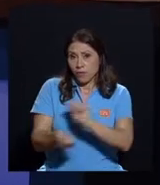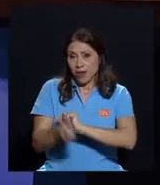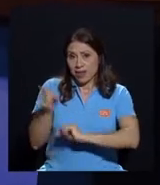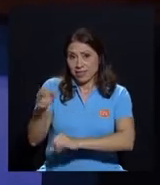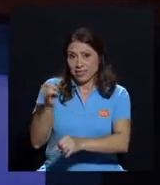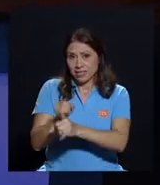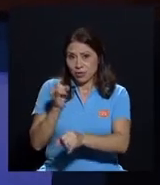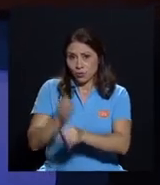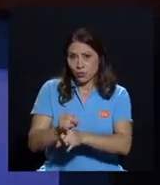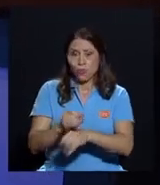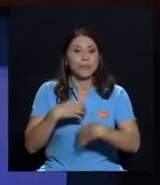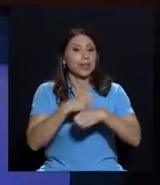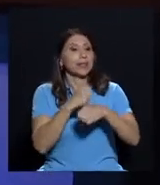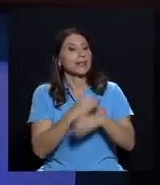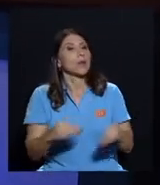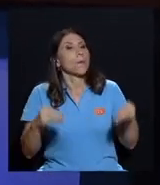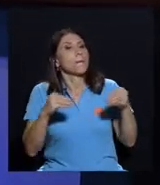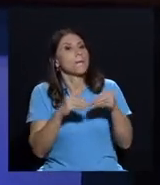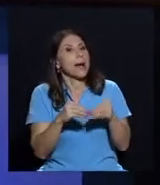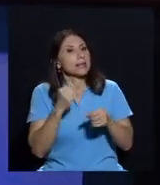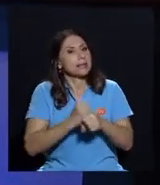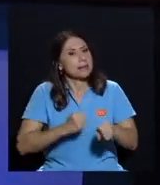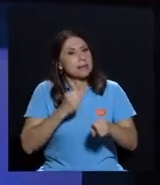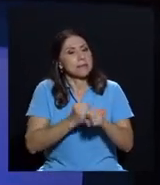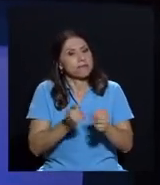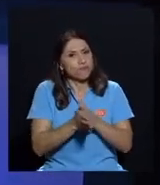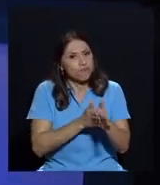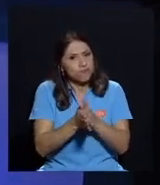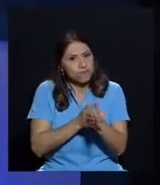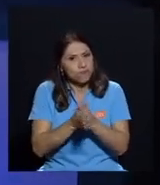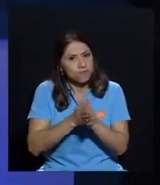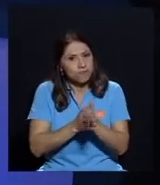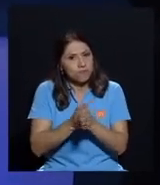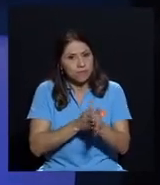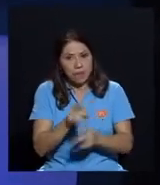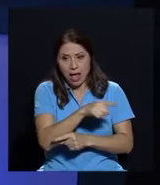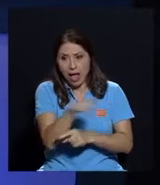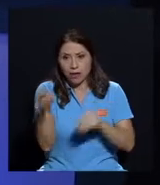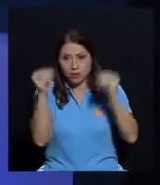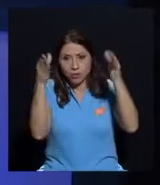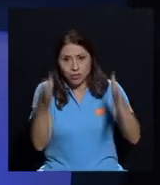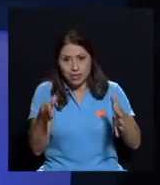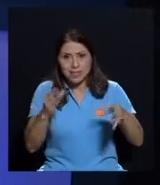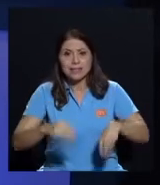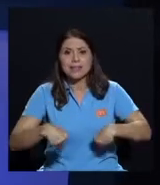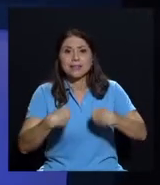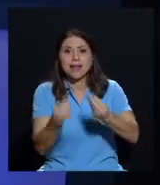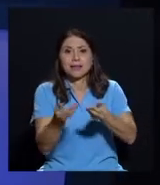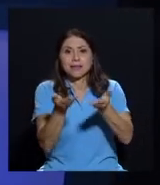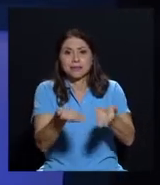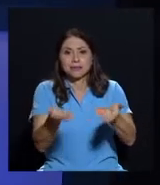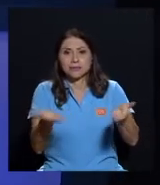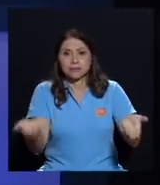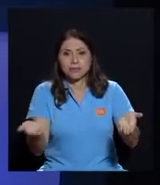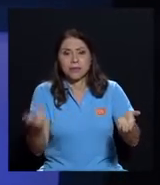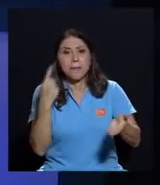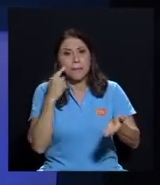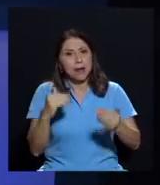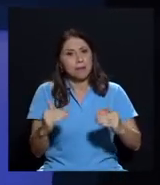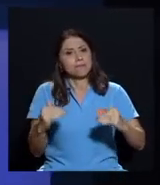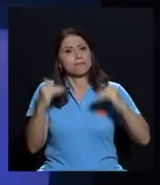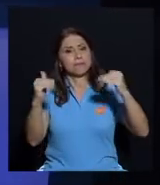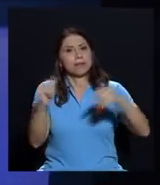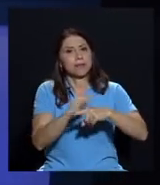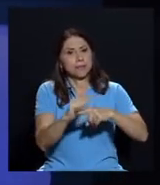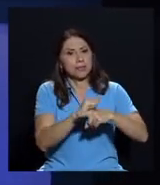para hacerlo más eficiente llegarle y darle las herramientas a los docentes que le demos los niveles de capacitación no se van a